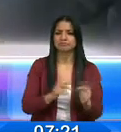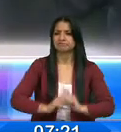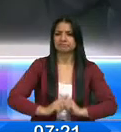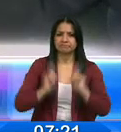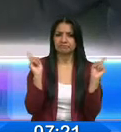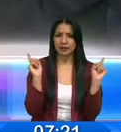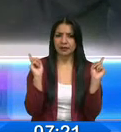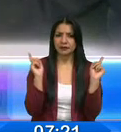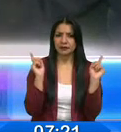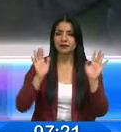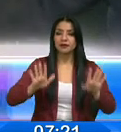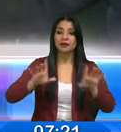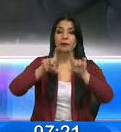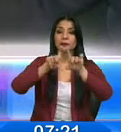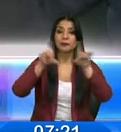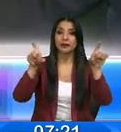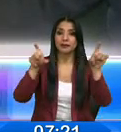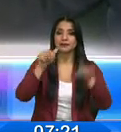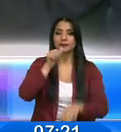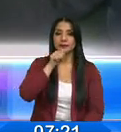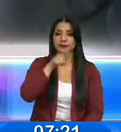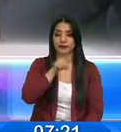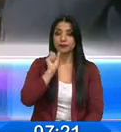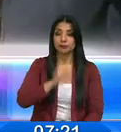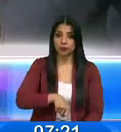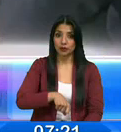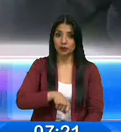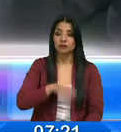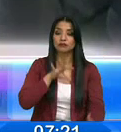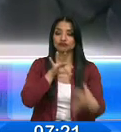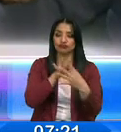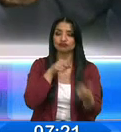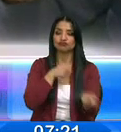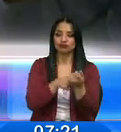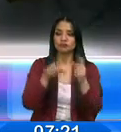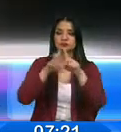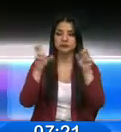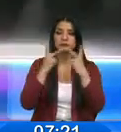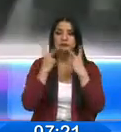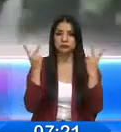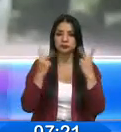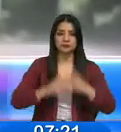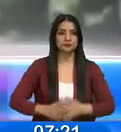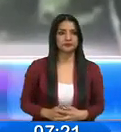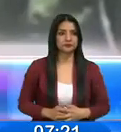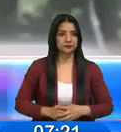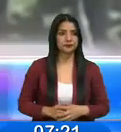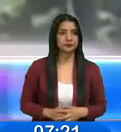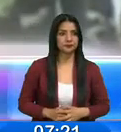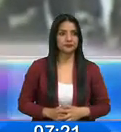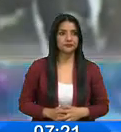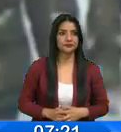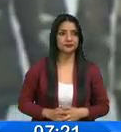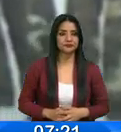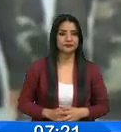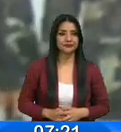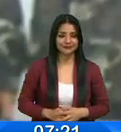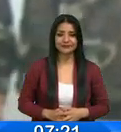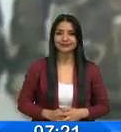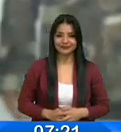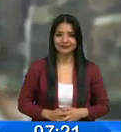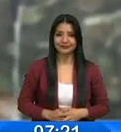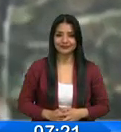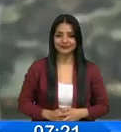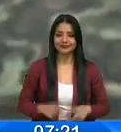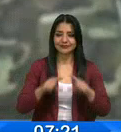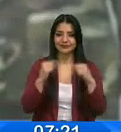realizados desde la empresa privada en colaboración con la empresa pública. El verde olivo lo cambiará por el naranja de la